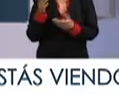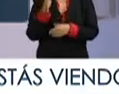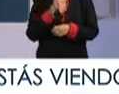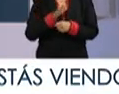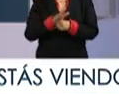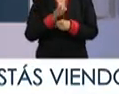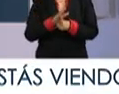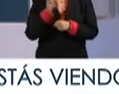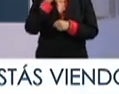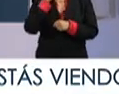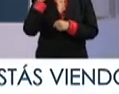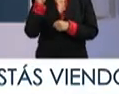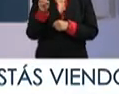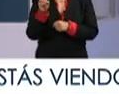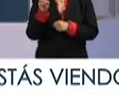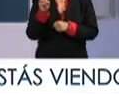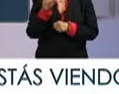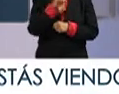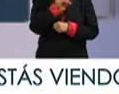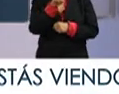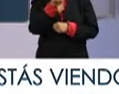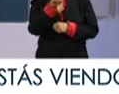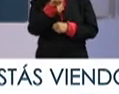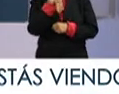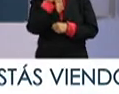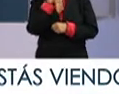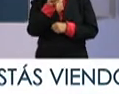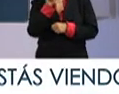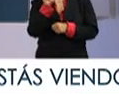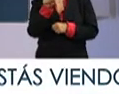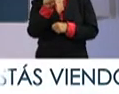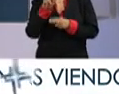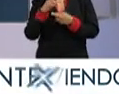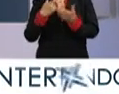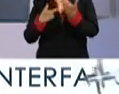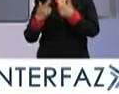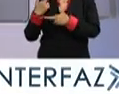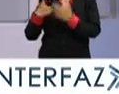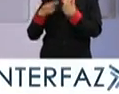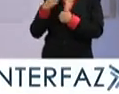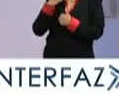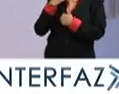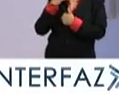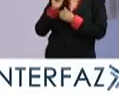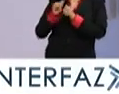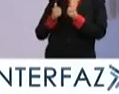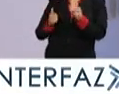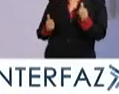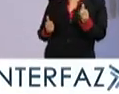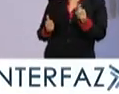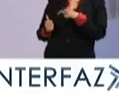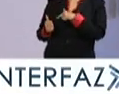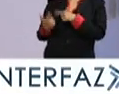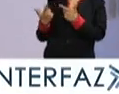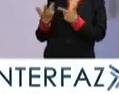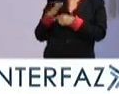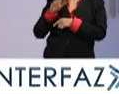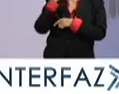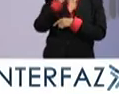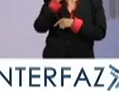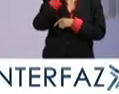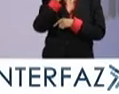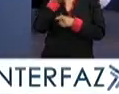que vemos que ha habido un retroceso en el manejo, un retroceso que termina llevando